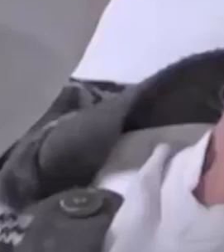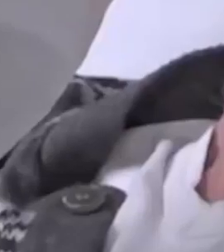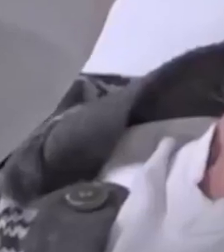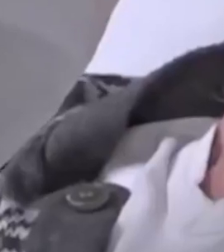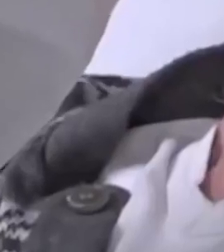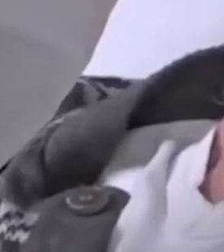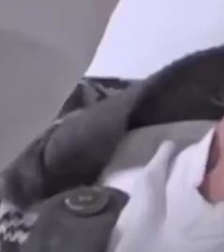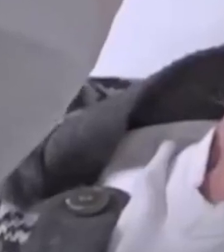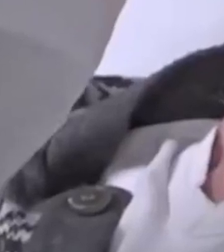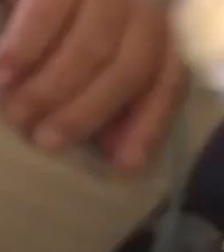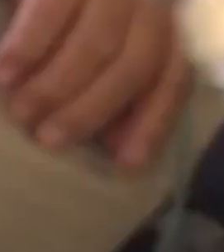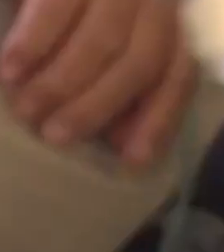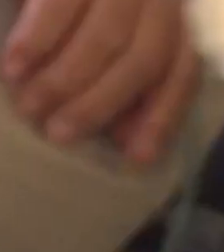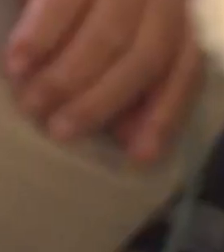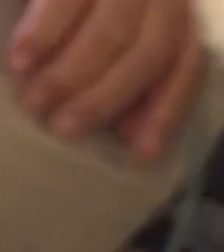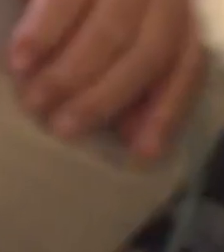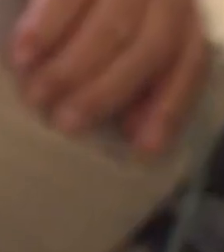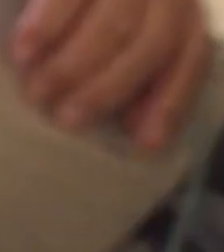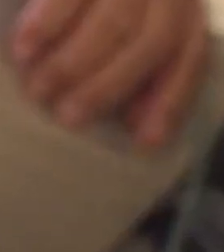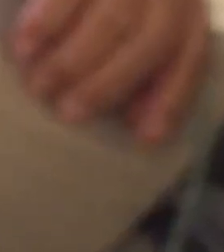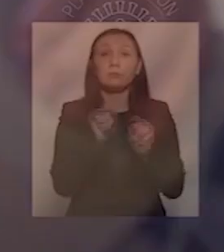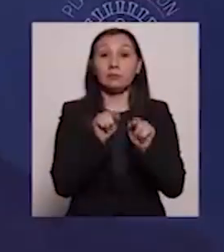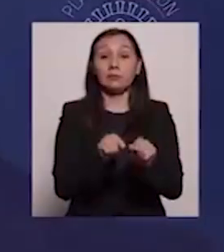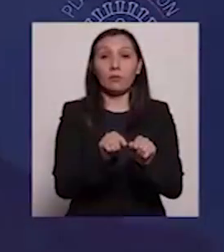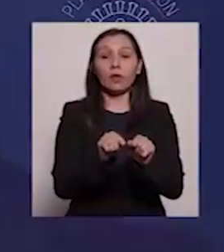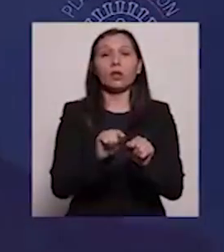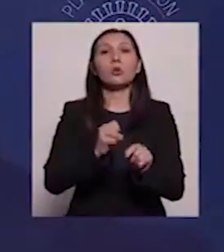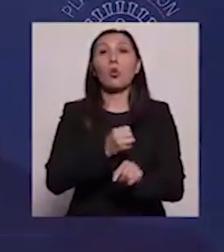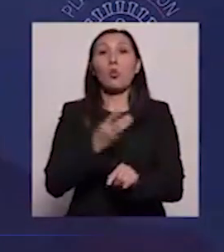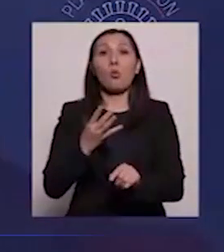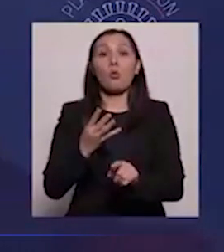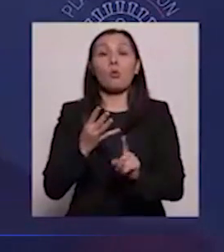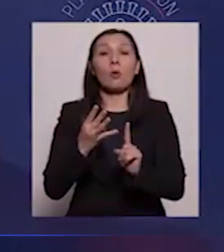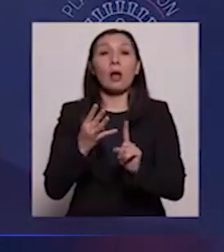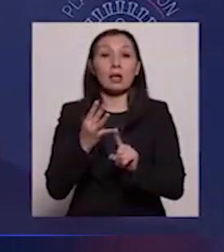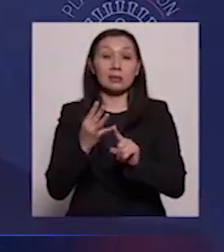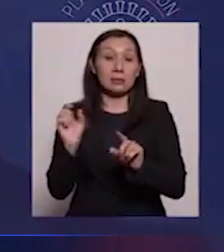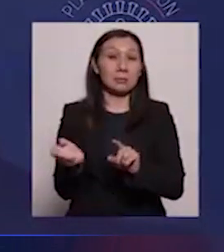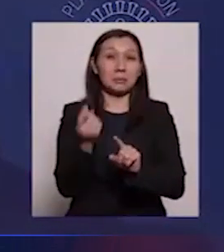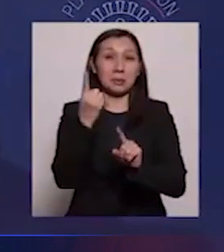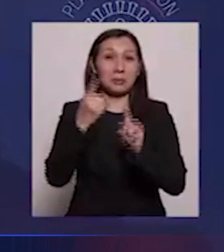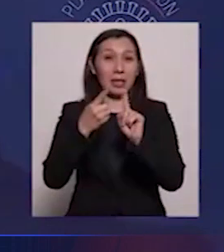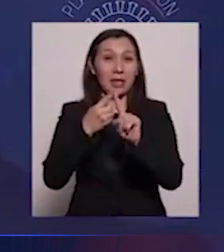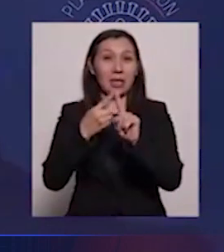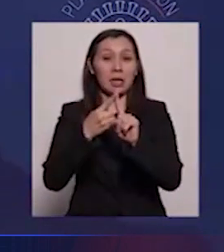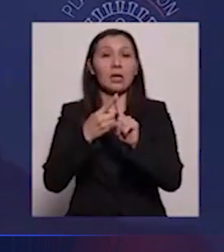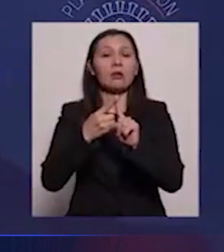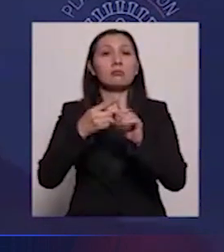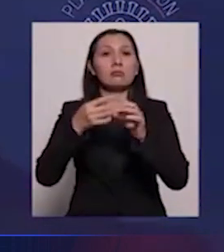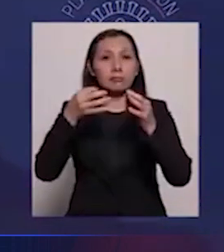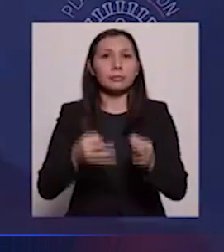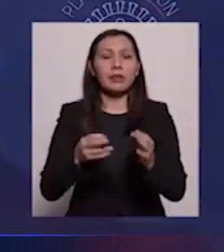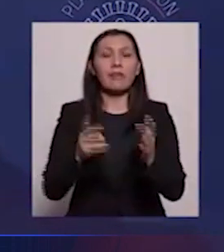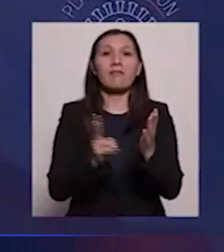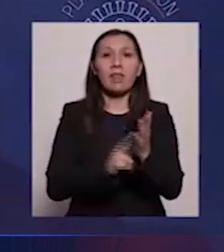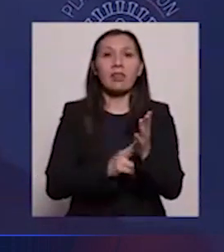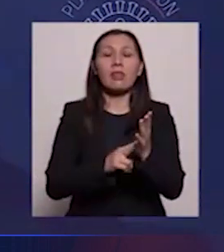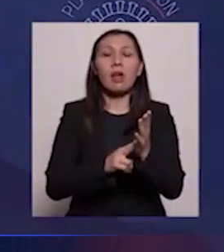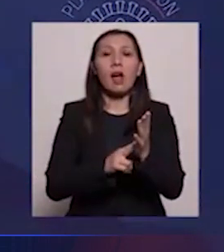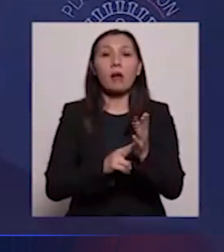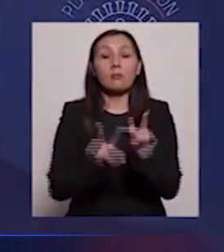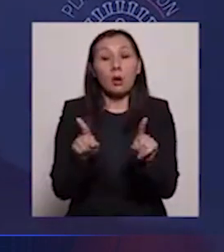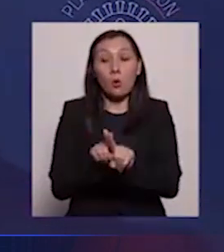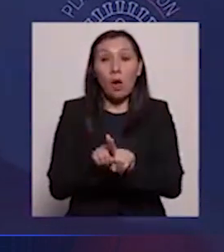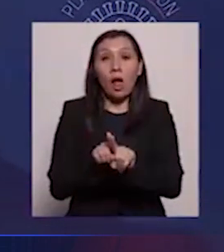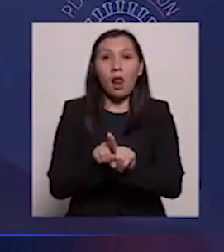los esfuerzos falleció por COVID-19. El primer caso en realidad en el cual, a